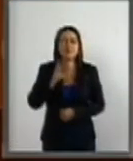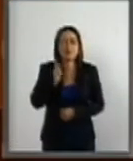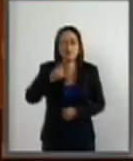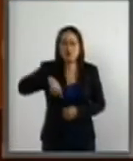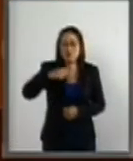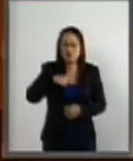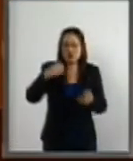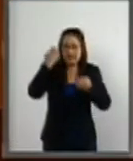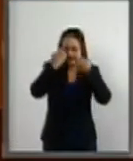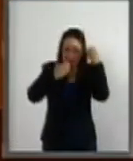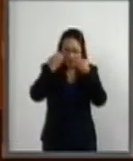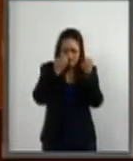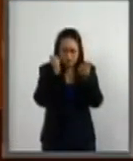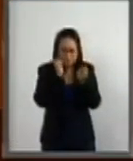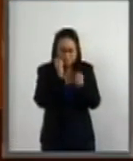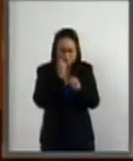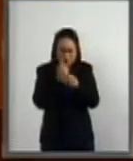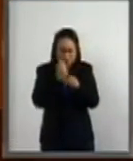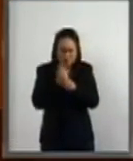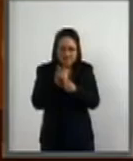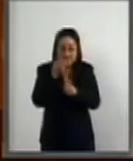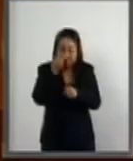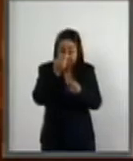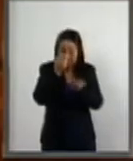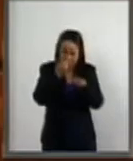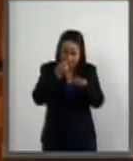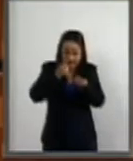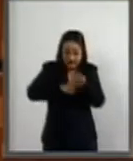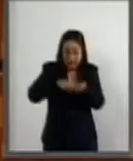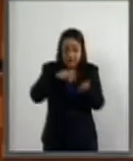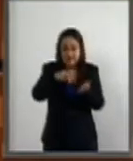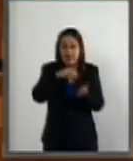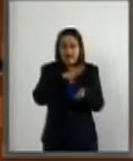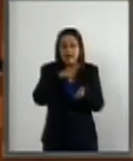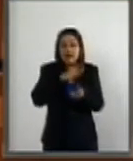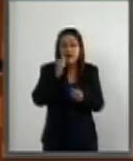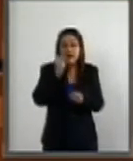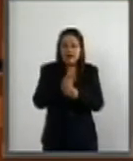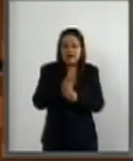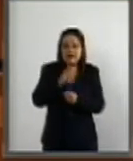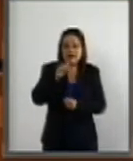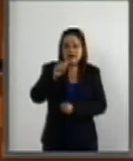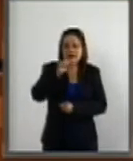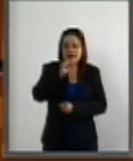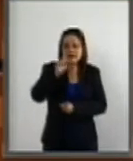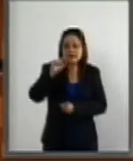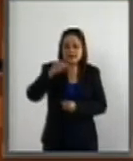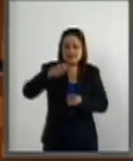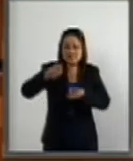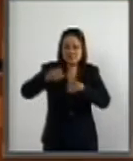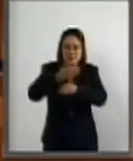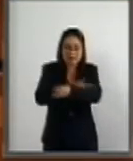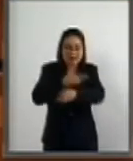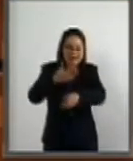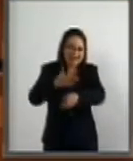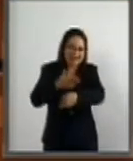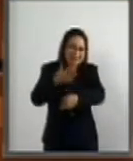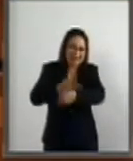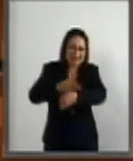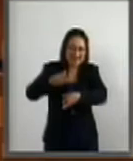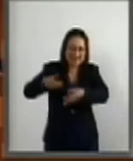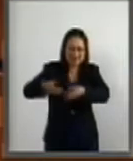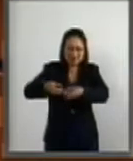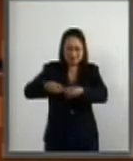se les ha hecho a este tipo de productos se les ha encontrado aserrín restos de tejido humano